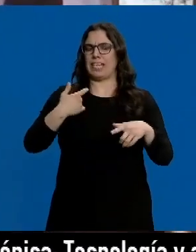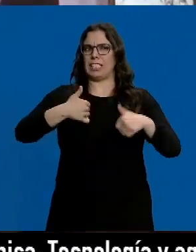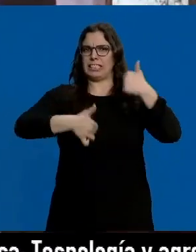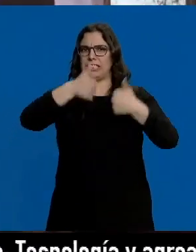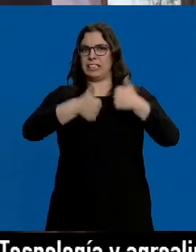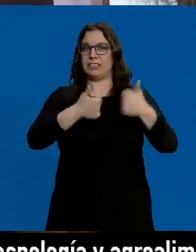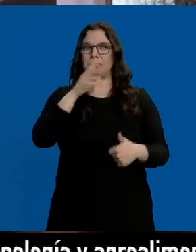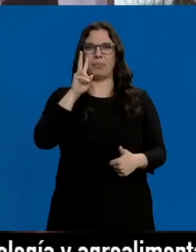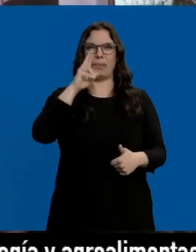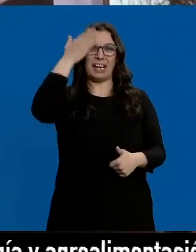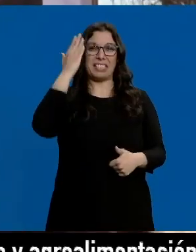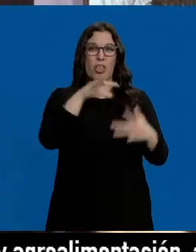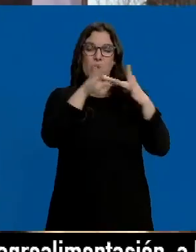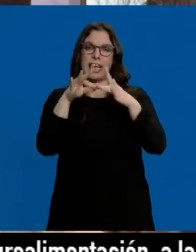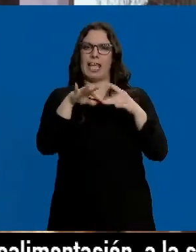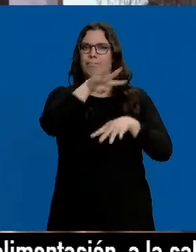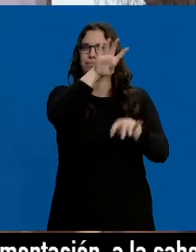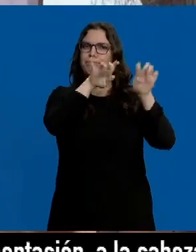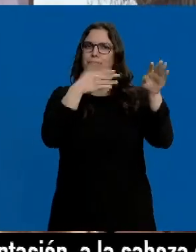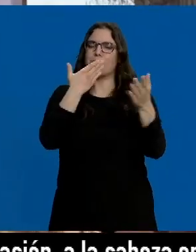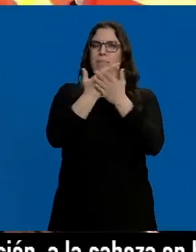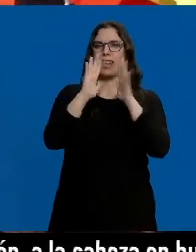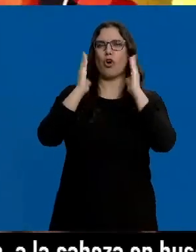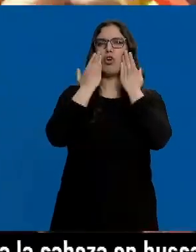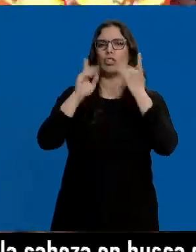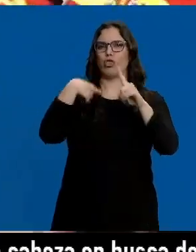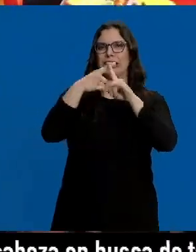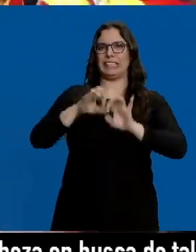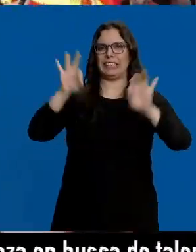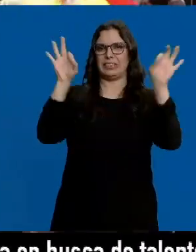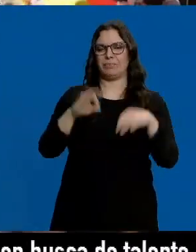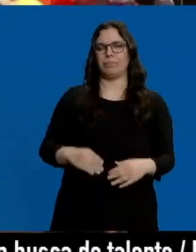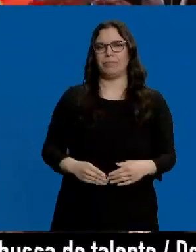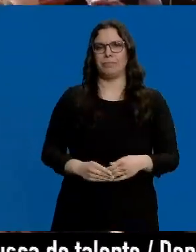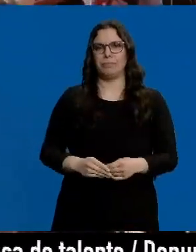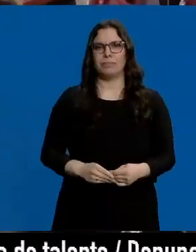liderazgo de Casado y piden un congreso extraordinario.